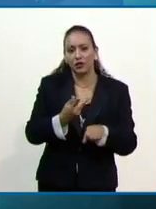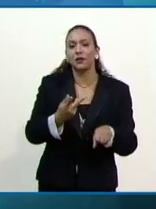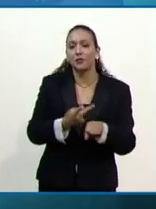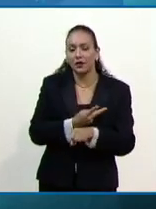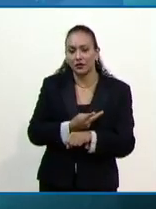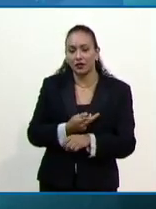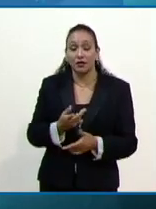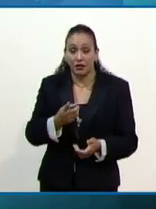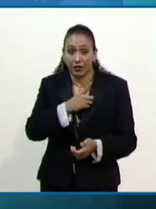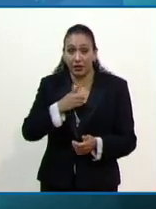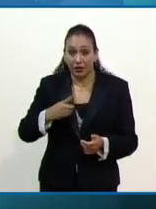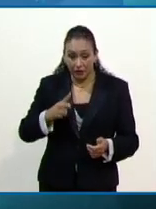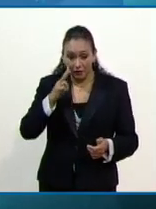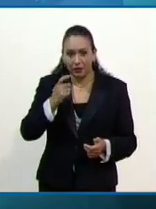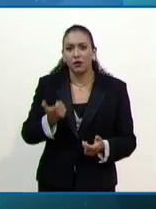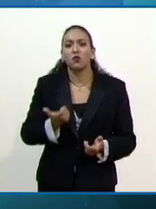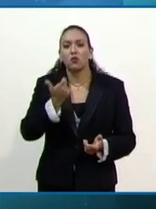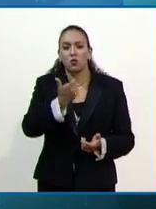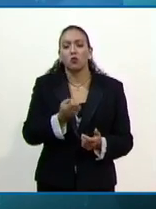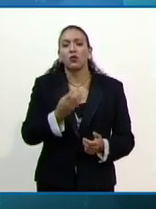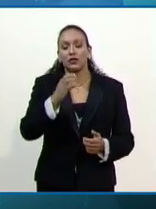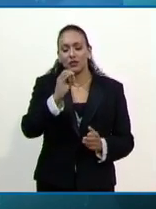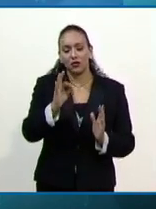suspender la garantía presupuestal